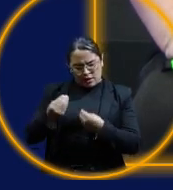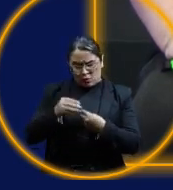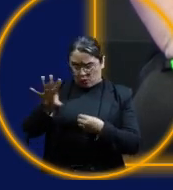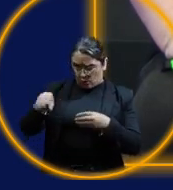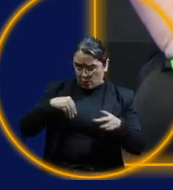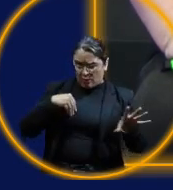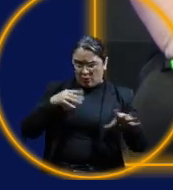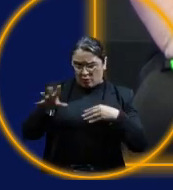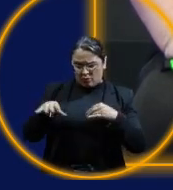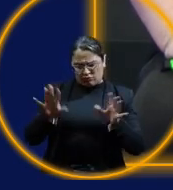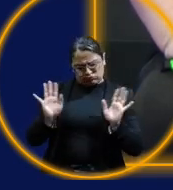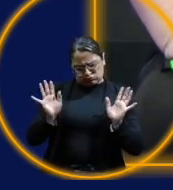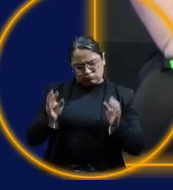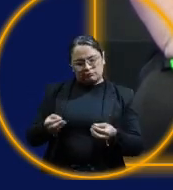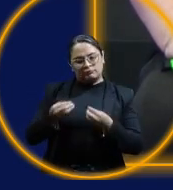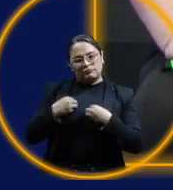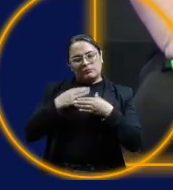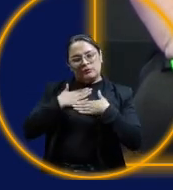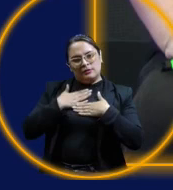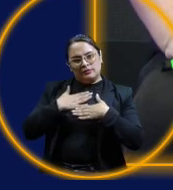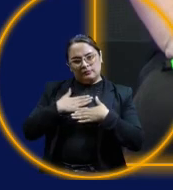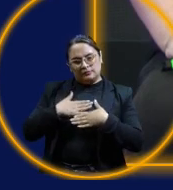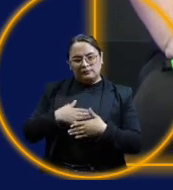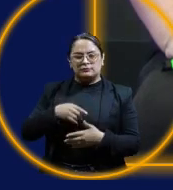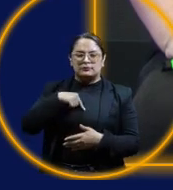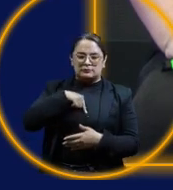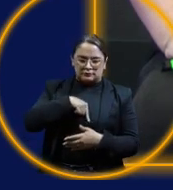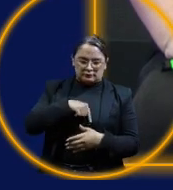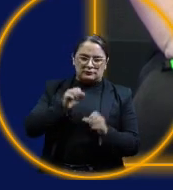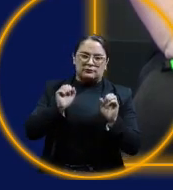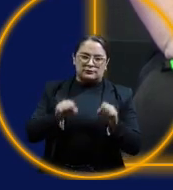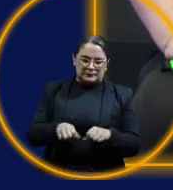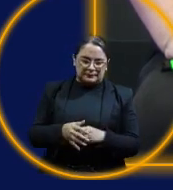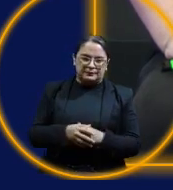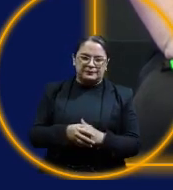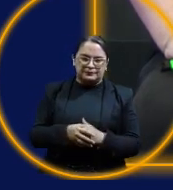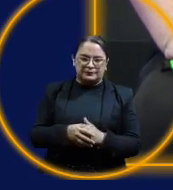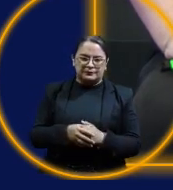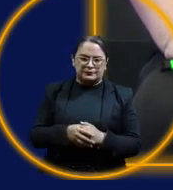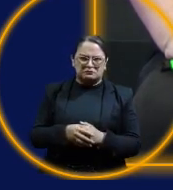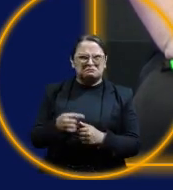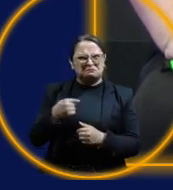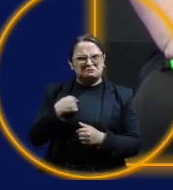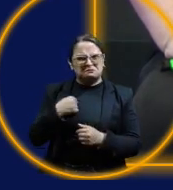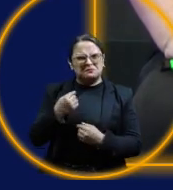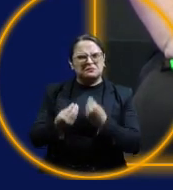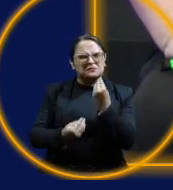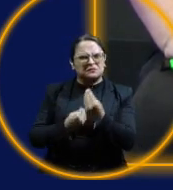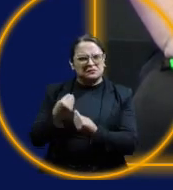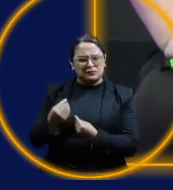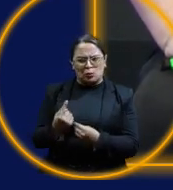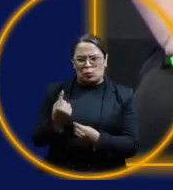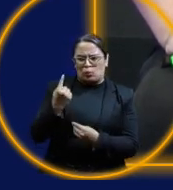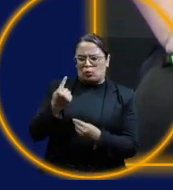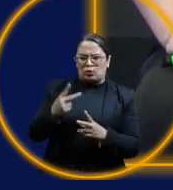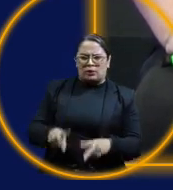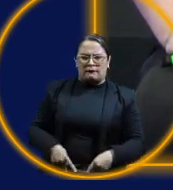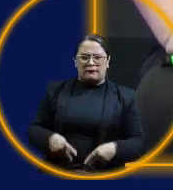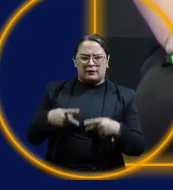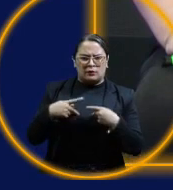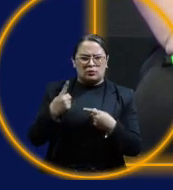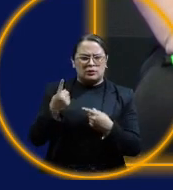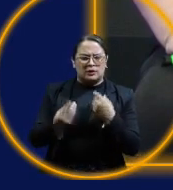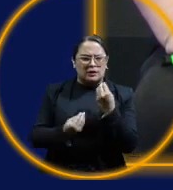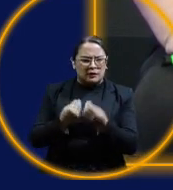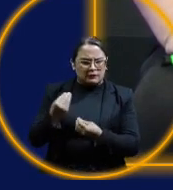siente relajado en su entereza qué es lo que se supone que yo debo hacer con mi única vida la que